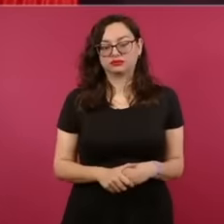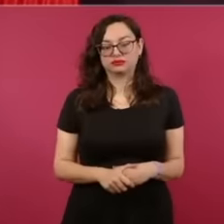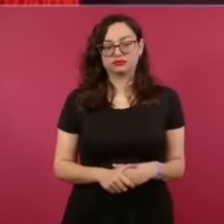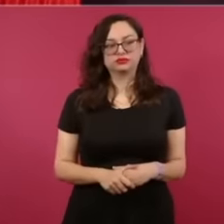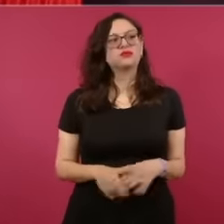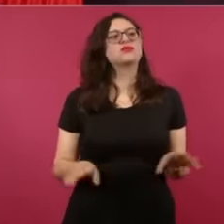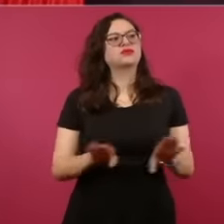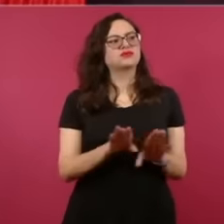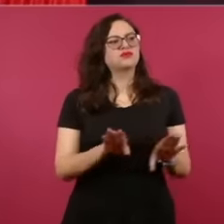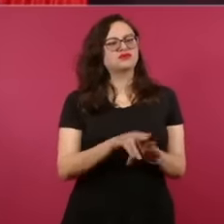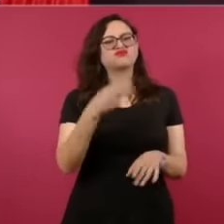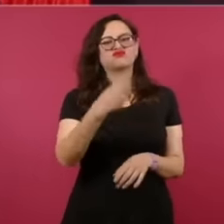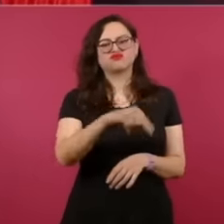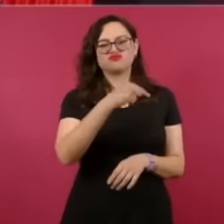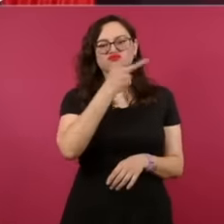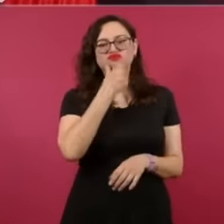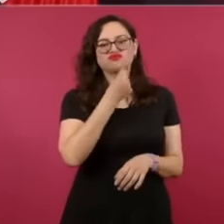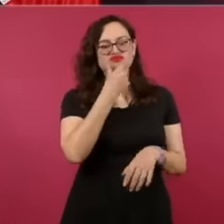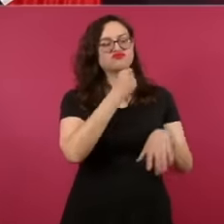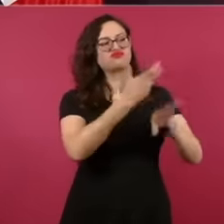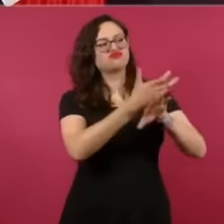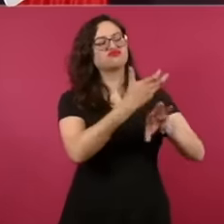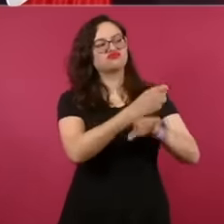¿Cómo se llama el estadounidense?